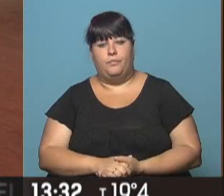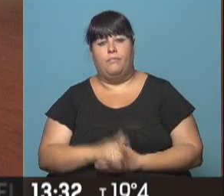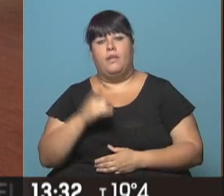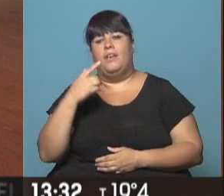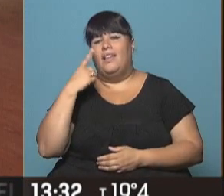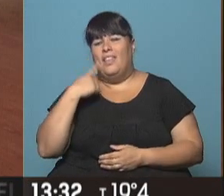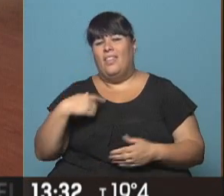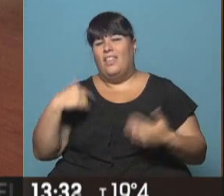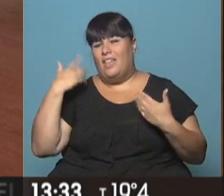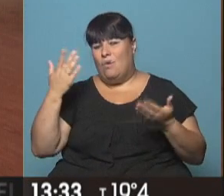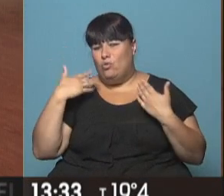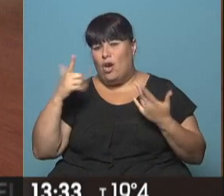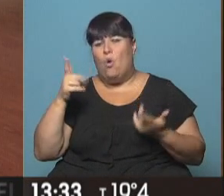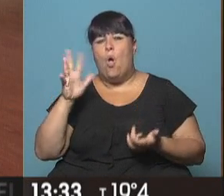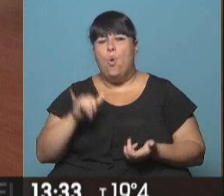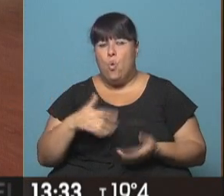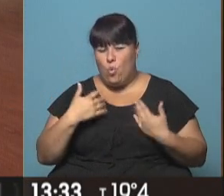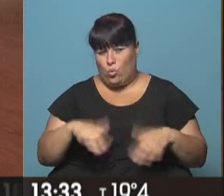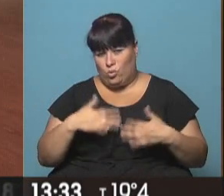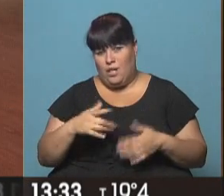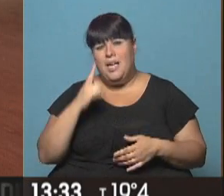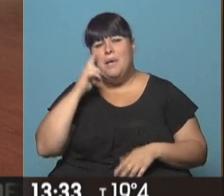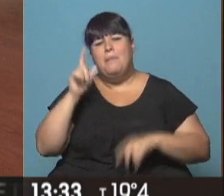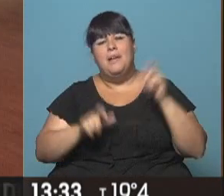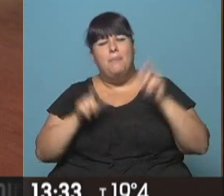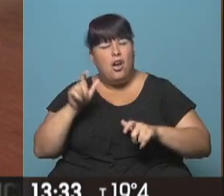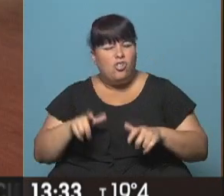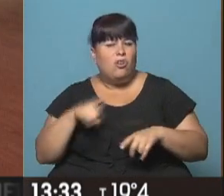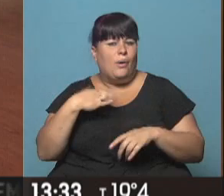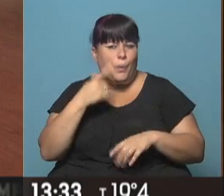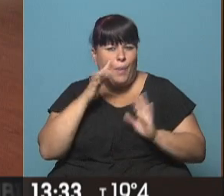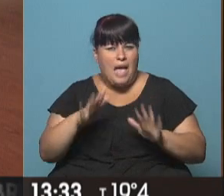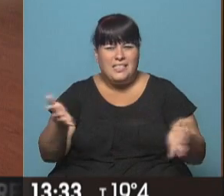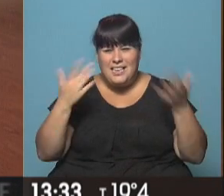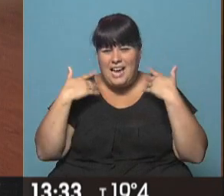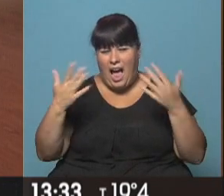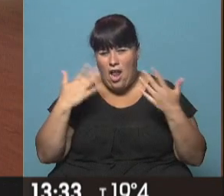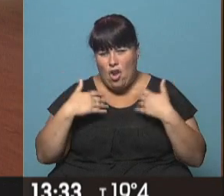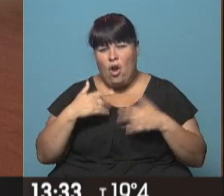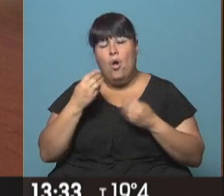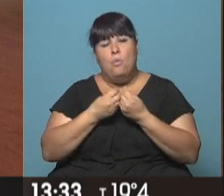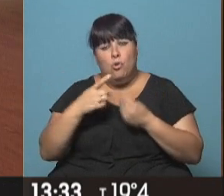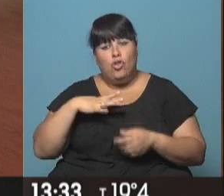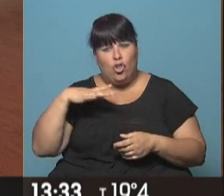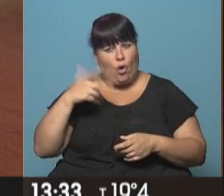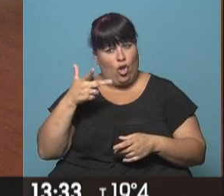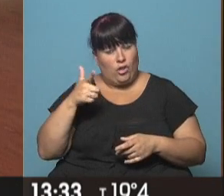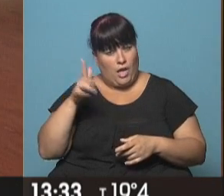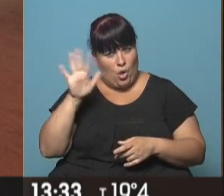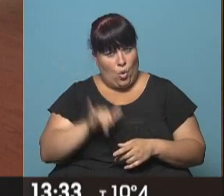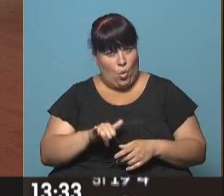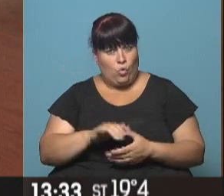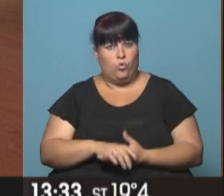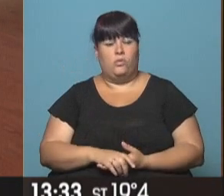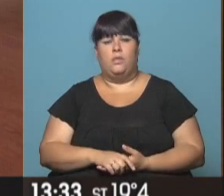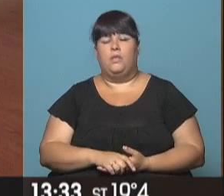Y fueron días realmente muy complicados para estar sin luz, ¿verdad? Miles de usuarios así tuvieron que vivir estas olas de calor. Muchos de ellos todavía están sin el